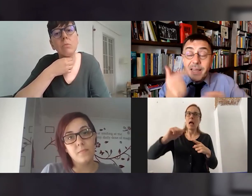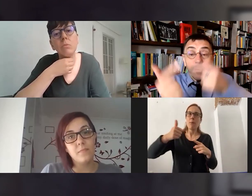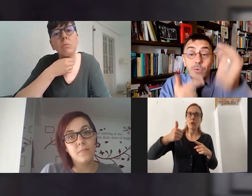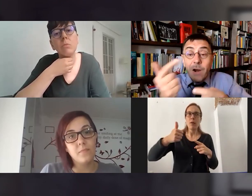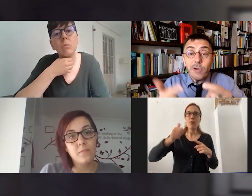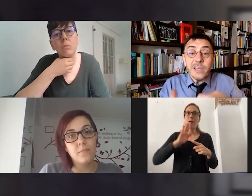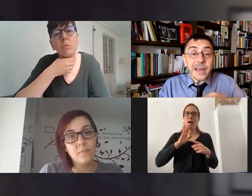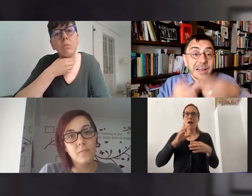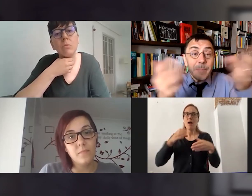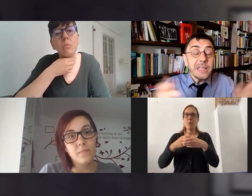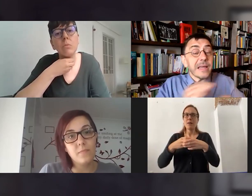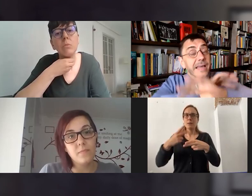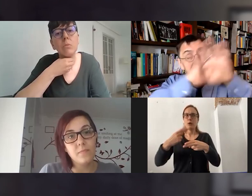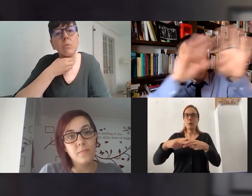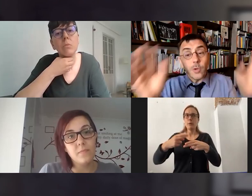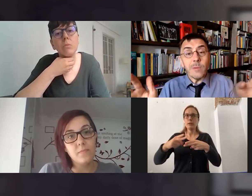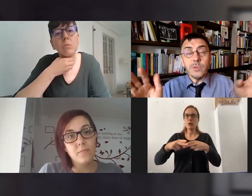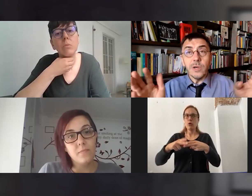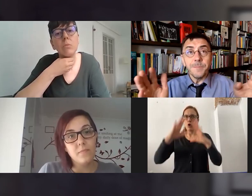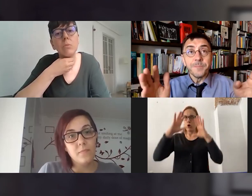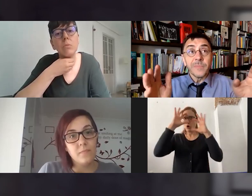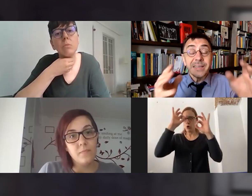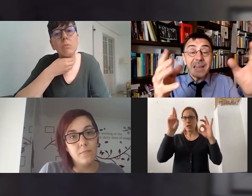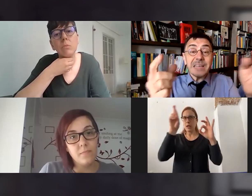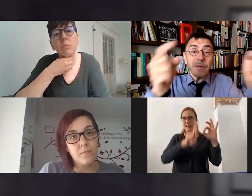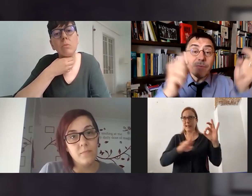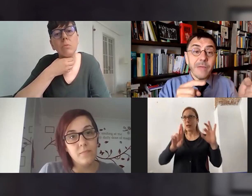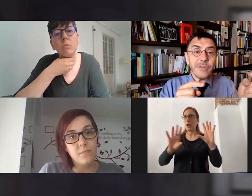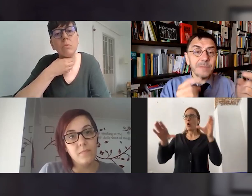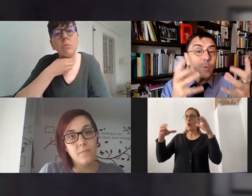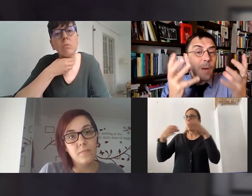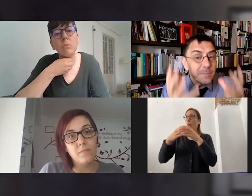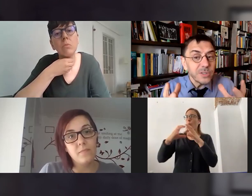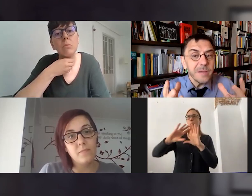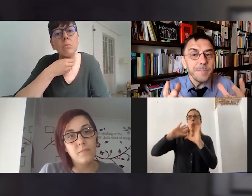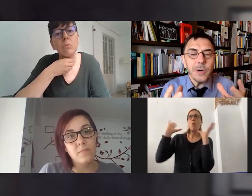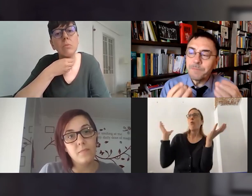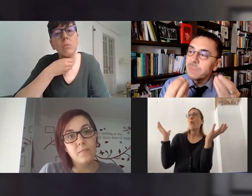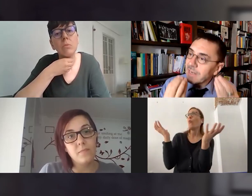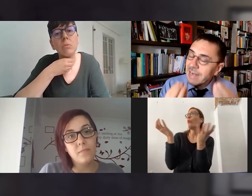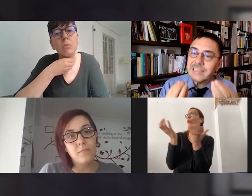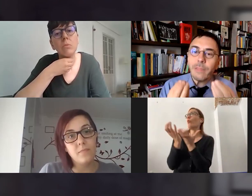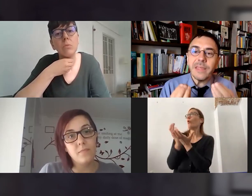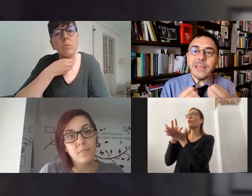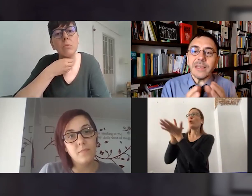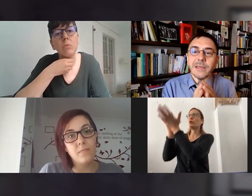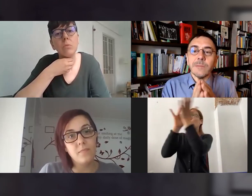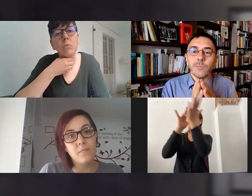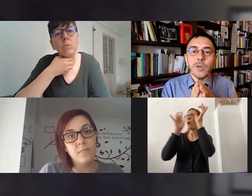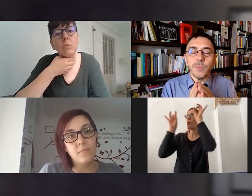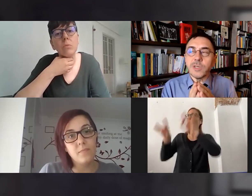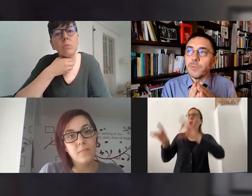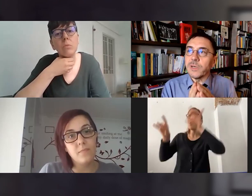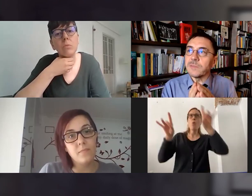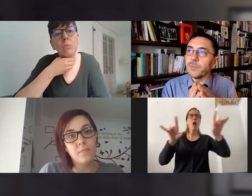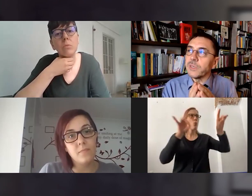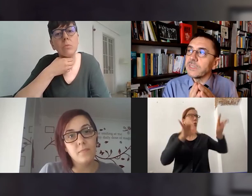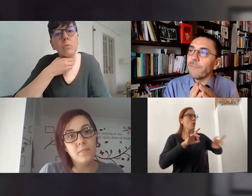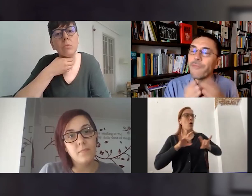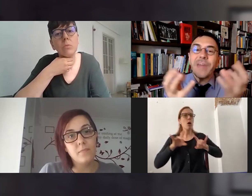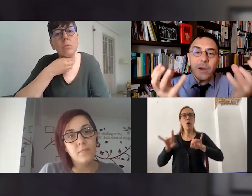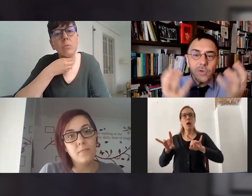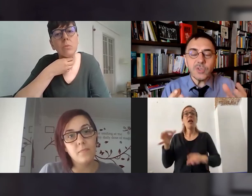que tienen una lógica repetida en todo el mundo, que les hace eficaces, pero al mismo tiempo les hace, bueno,